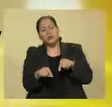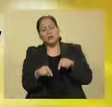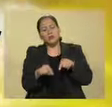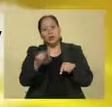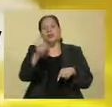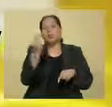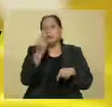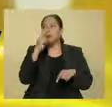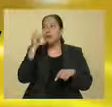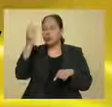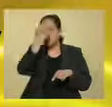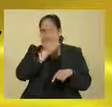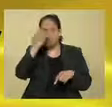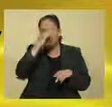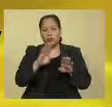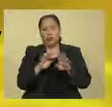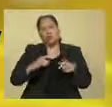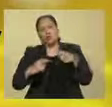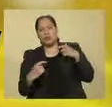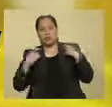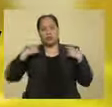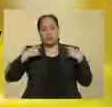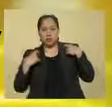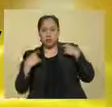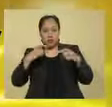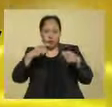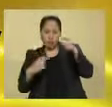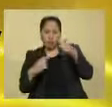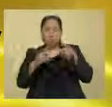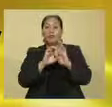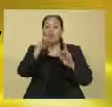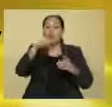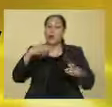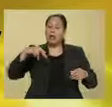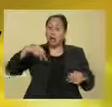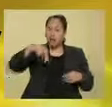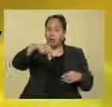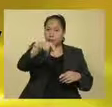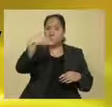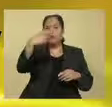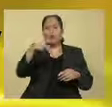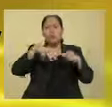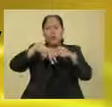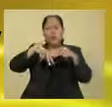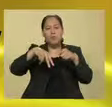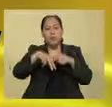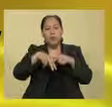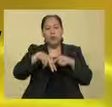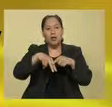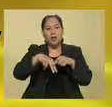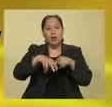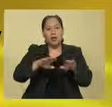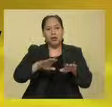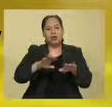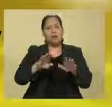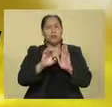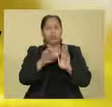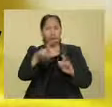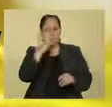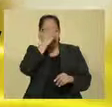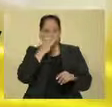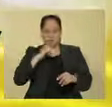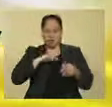un análisis de marcha, ¿no? Un chequeo. Por ejemplo, cuando tú caminas, si tus pies están movidos si tú ves que, por